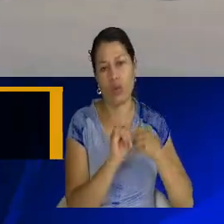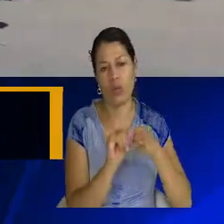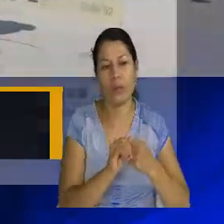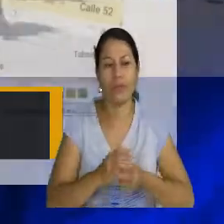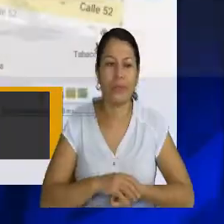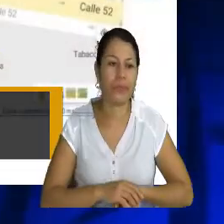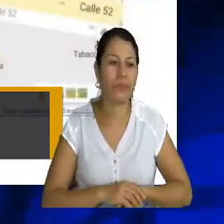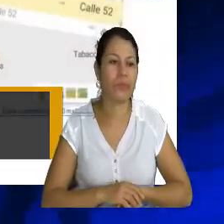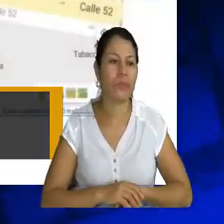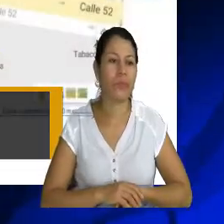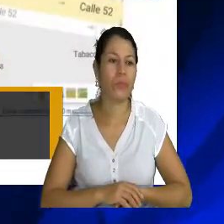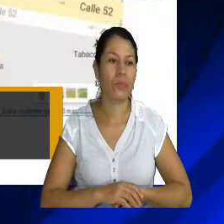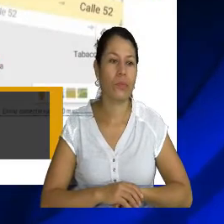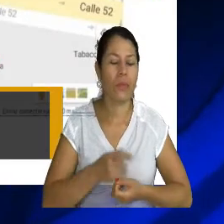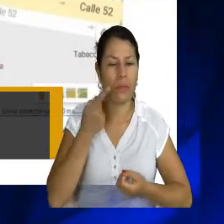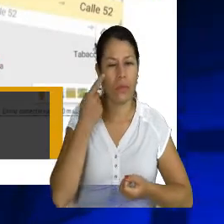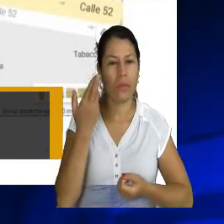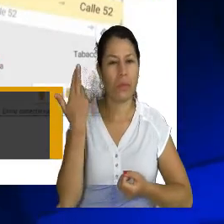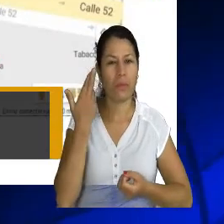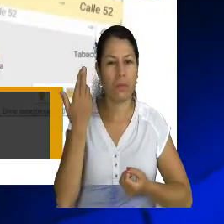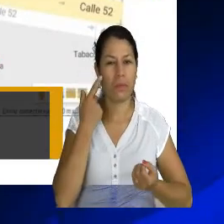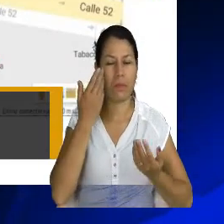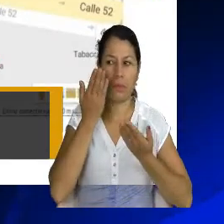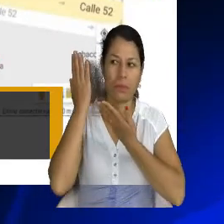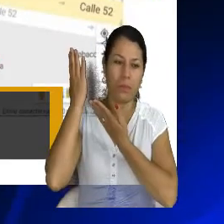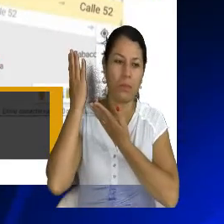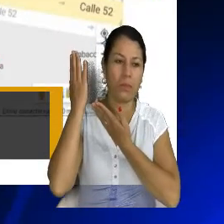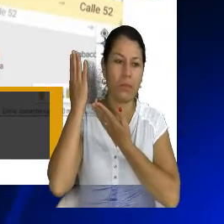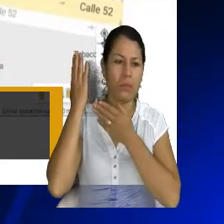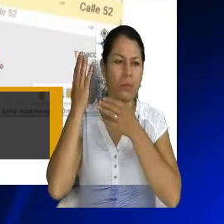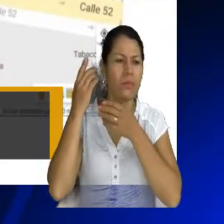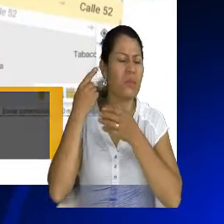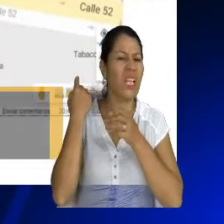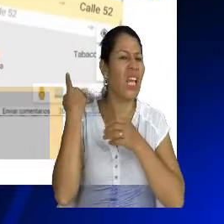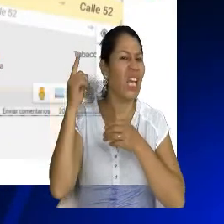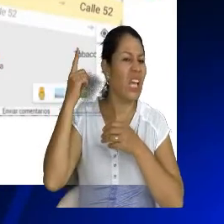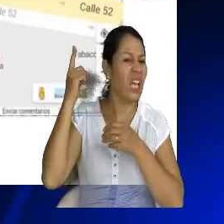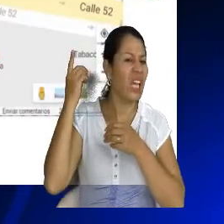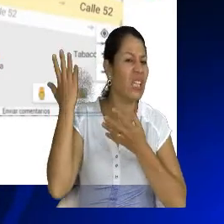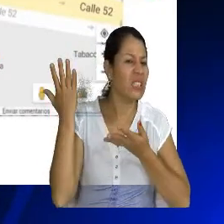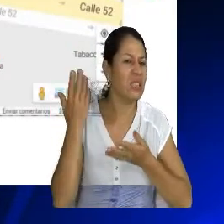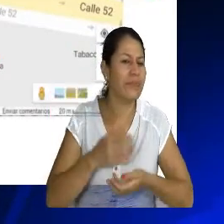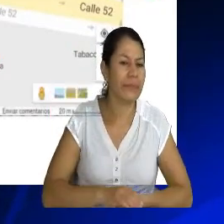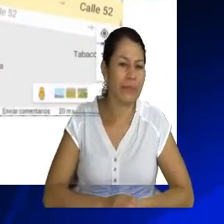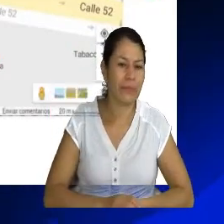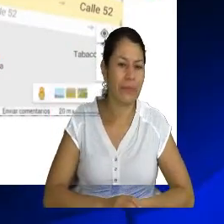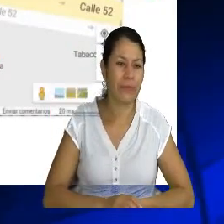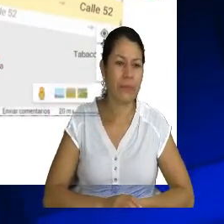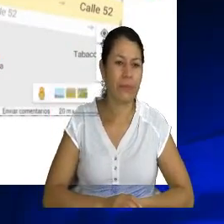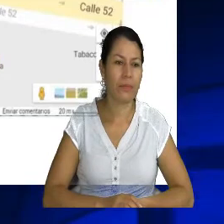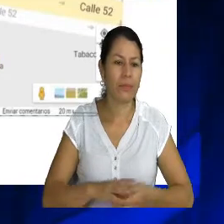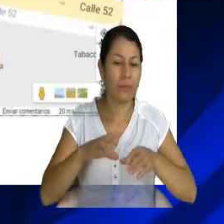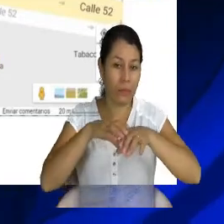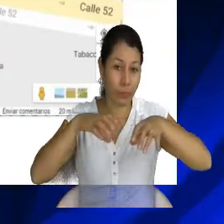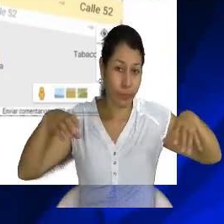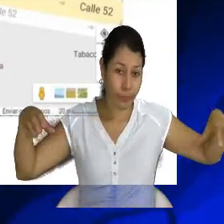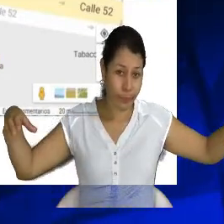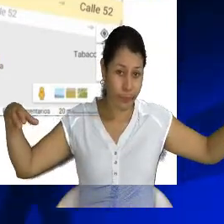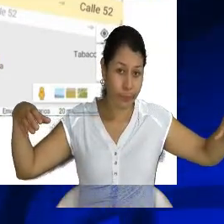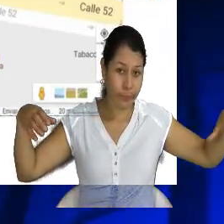si revisamos nuevamente. ¿Qué refiere este croquis? ¿Es el trayecto? Sí, es esto